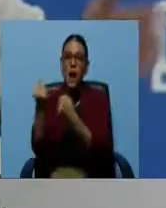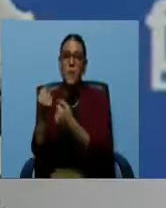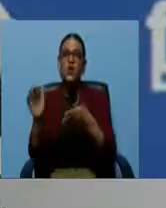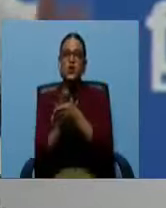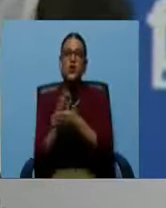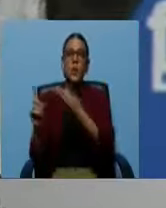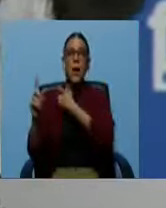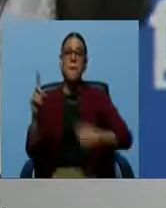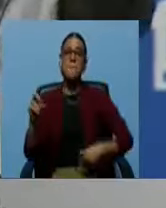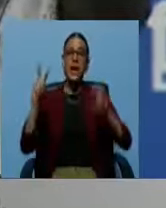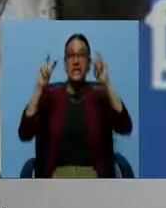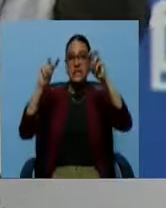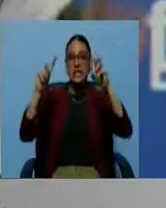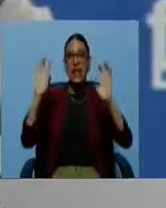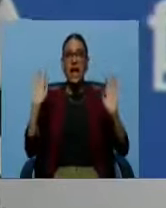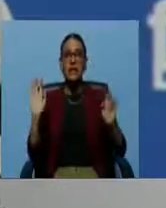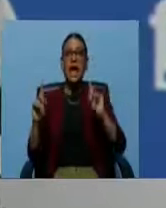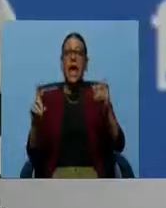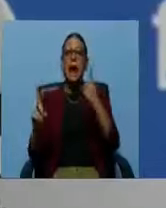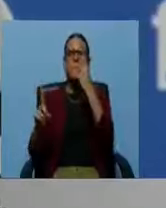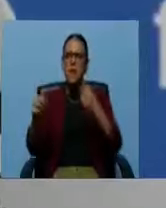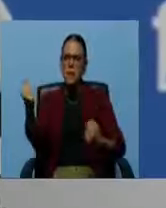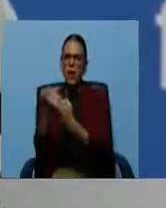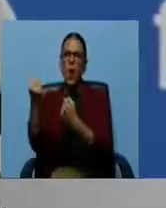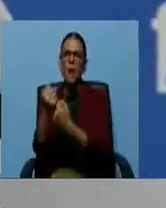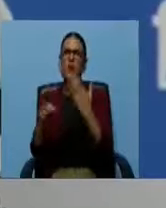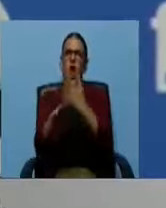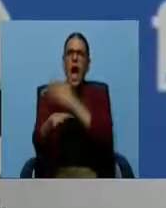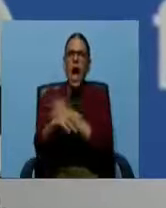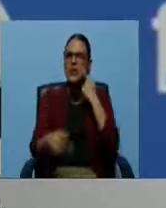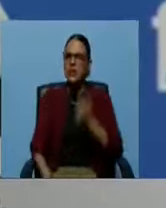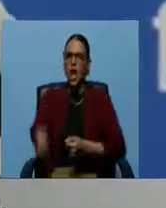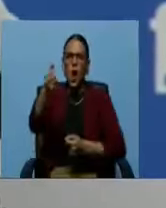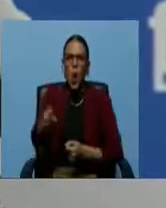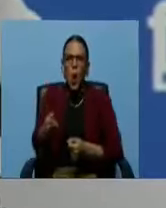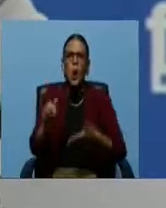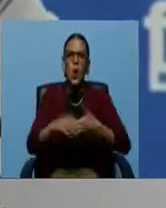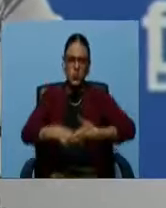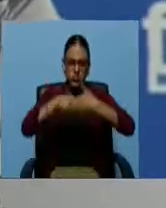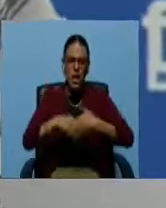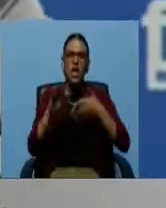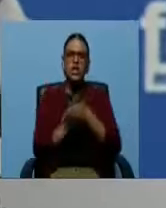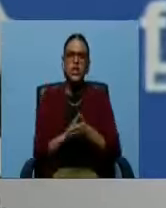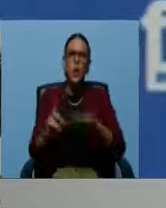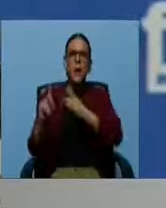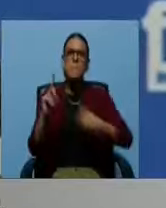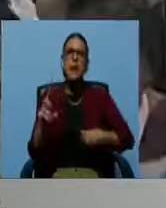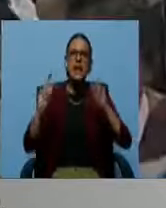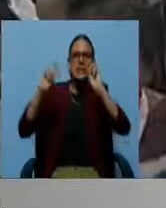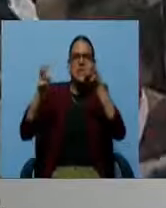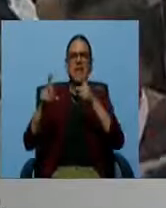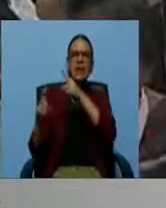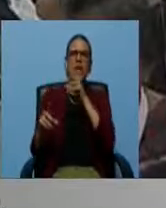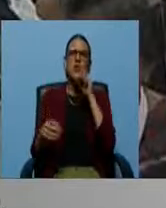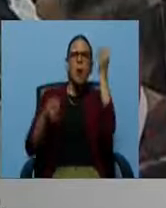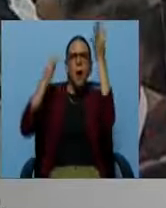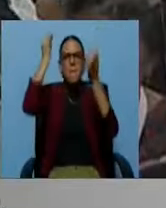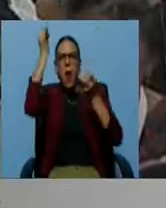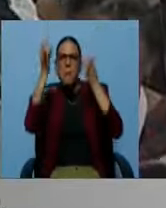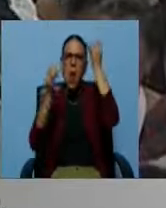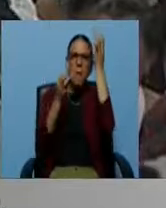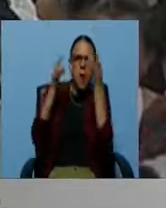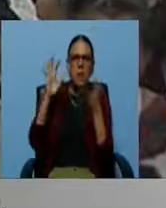después de su autoproclamación, fue de los primeros en reconocerlo como presidente de Narnia o no sé qué vaina era la que